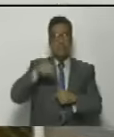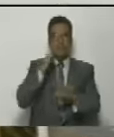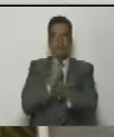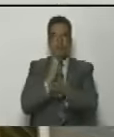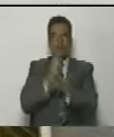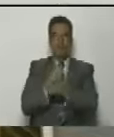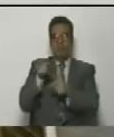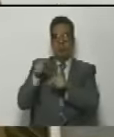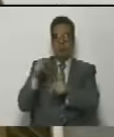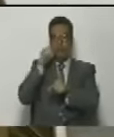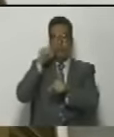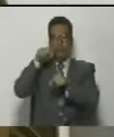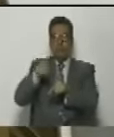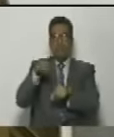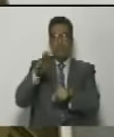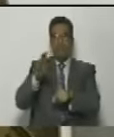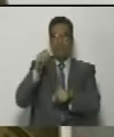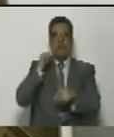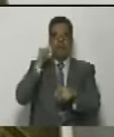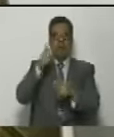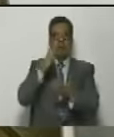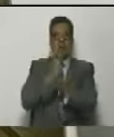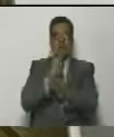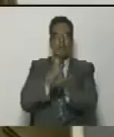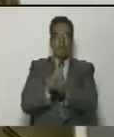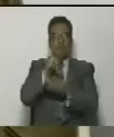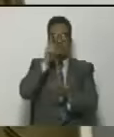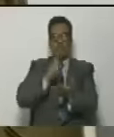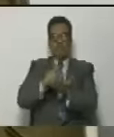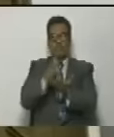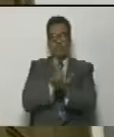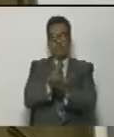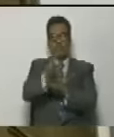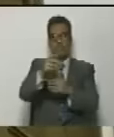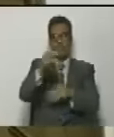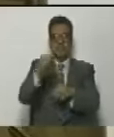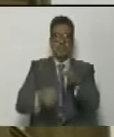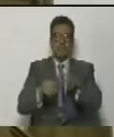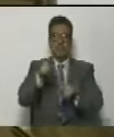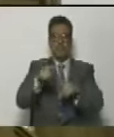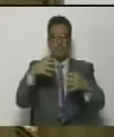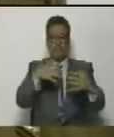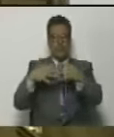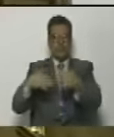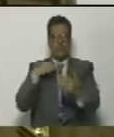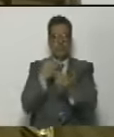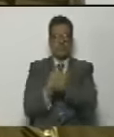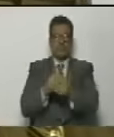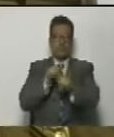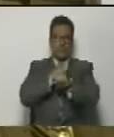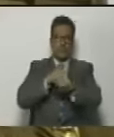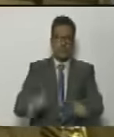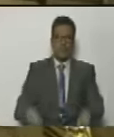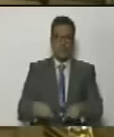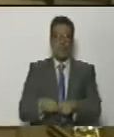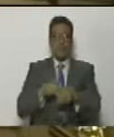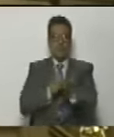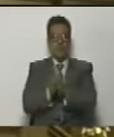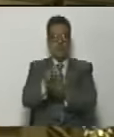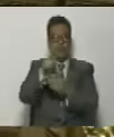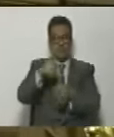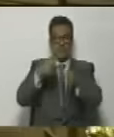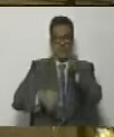siempre, Fabricio, y para siempre, la línea justa es luchar hasta vencer. La